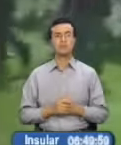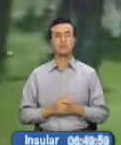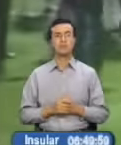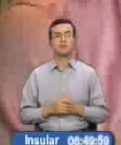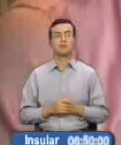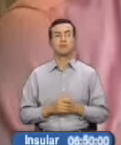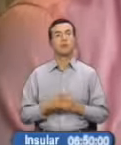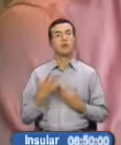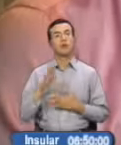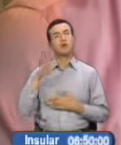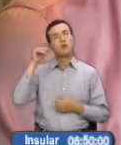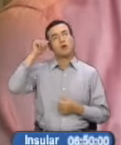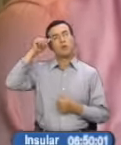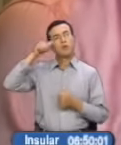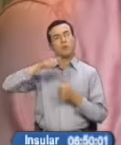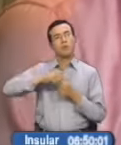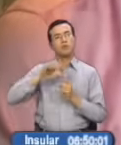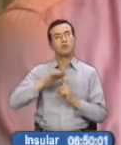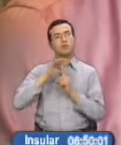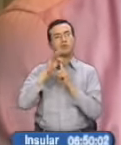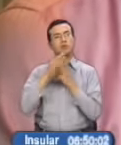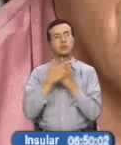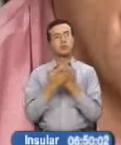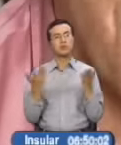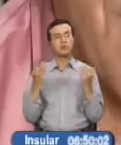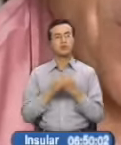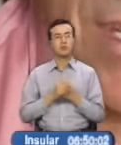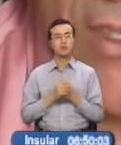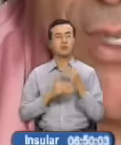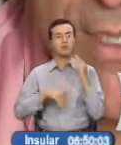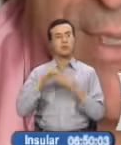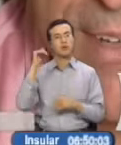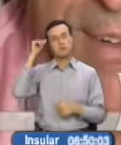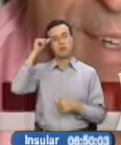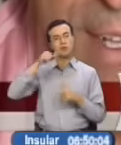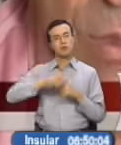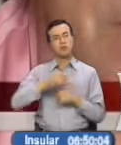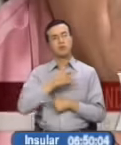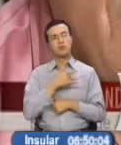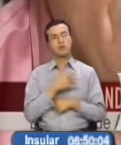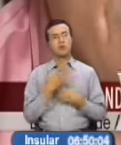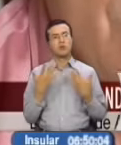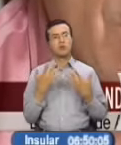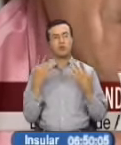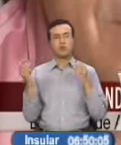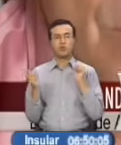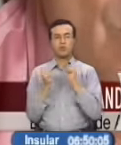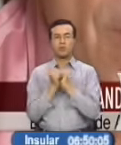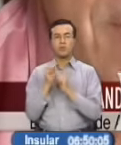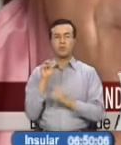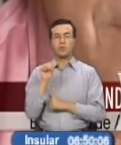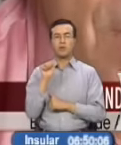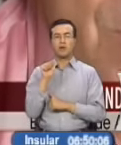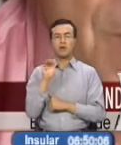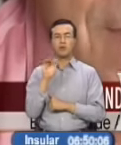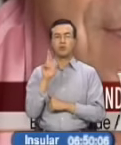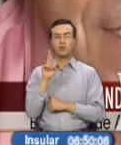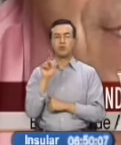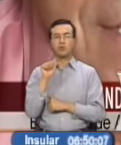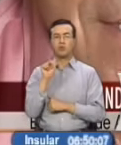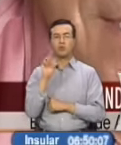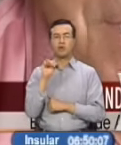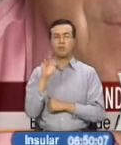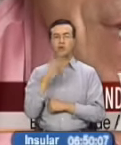continental! Tiene un recuerdo inolvidable en su memoria. Sí, lo que más recuerdo yo es una... Yo estaba al lado de Maturana, yo no jugué ese partido, era